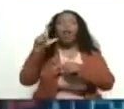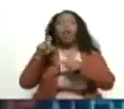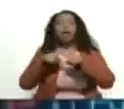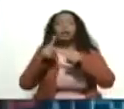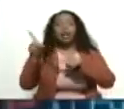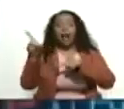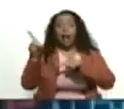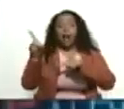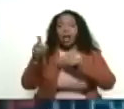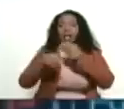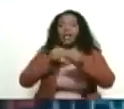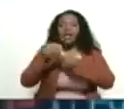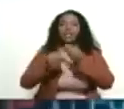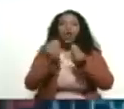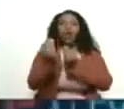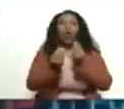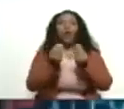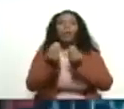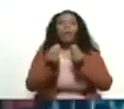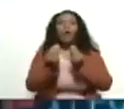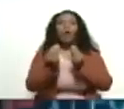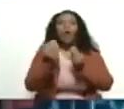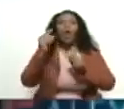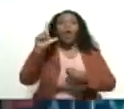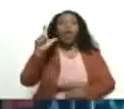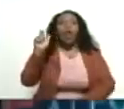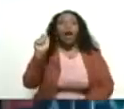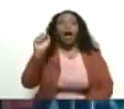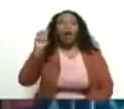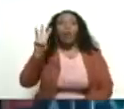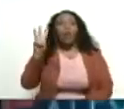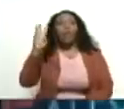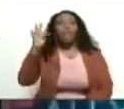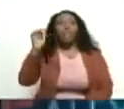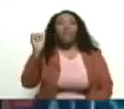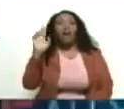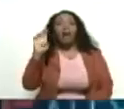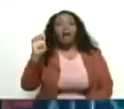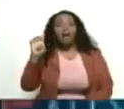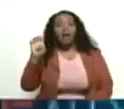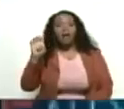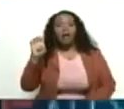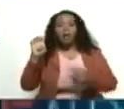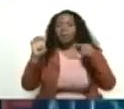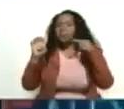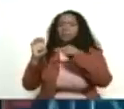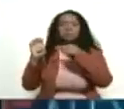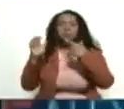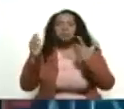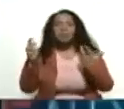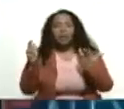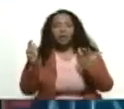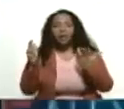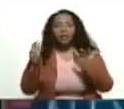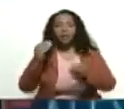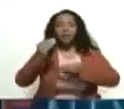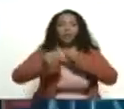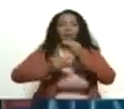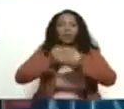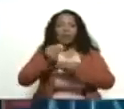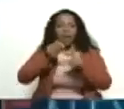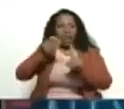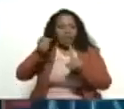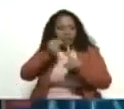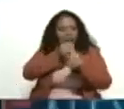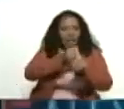un caso de lawfare. Pero en sus inicios, en los comienzos, en la brutalidad de los torturadores